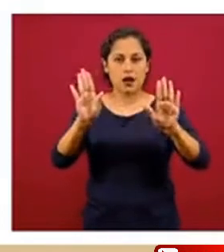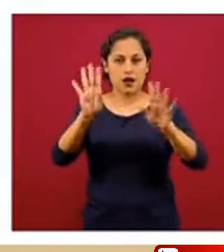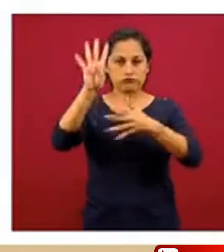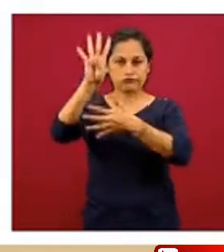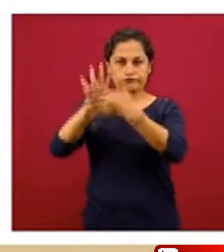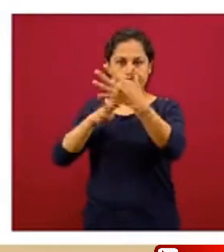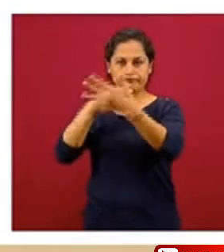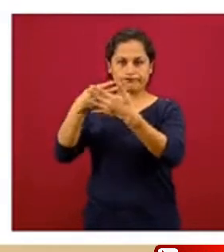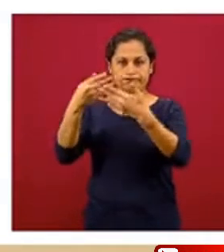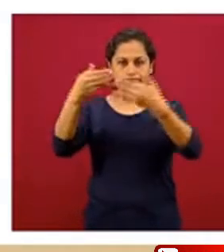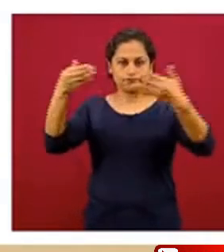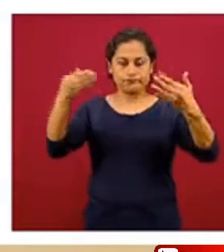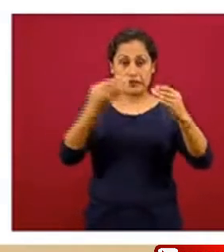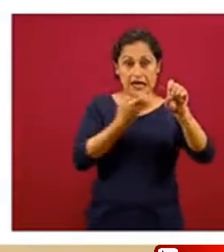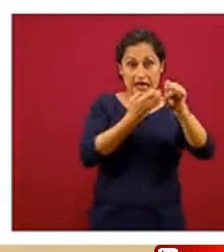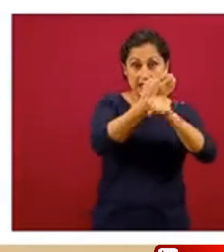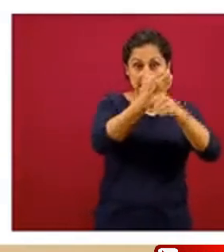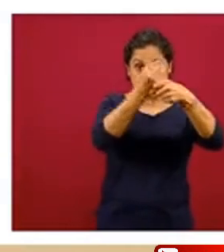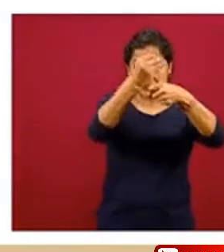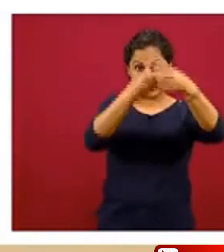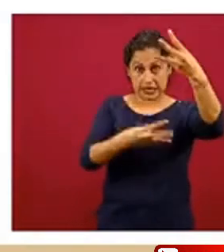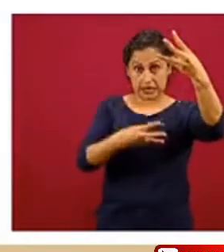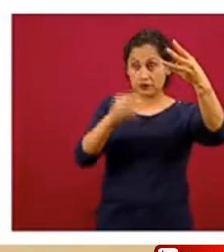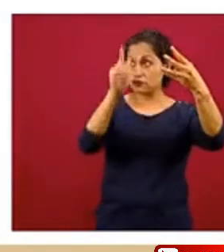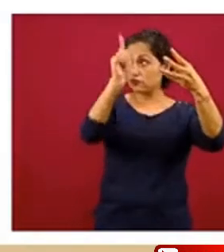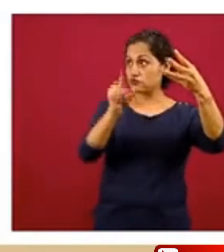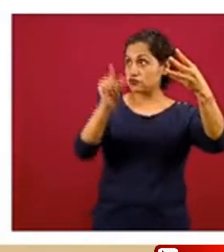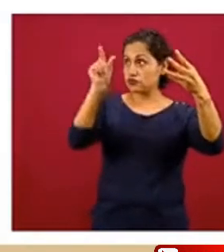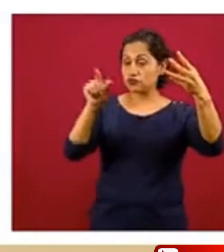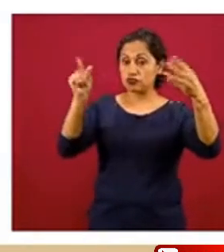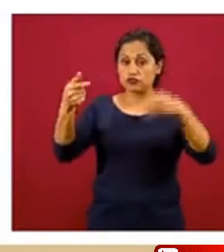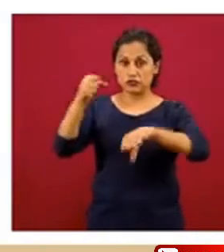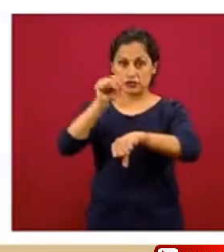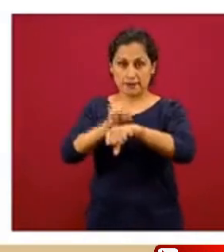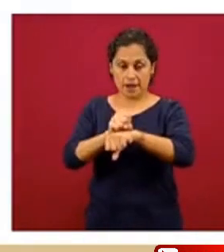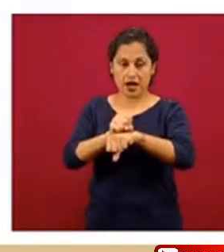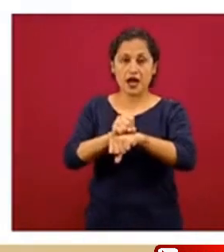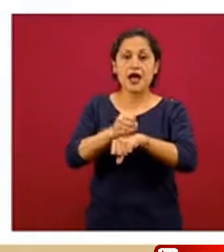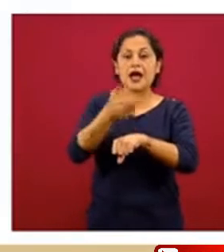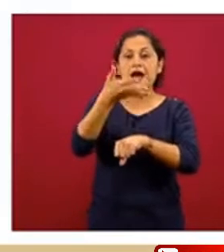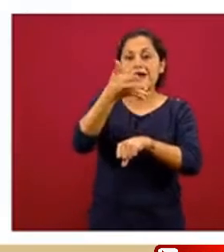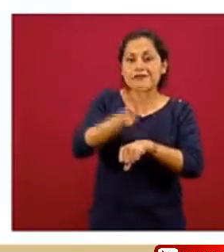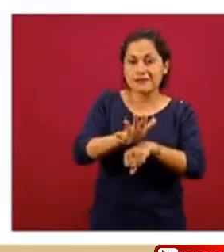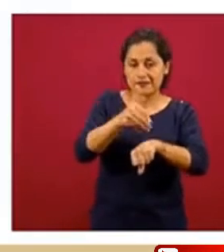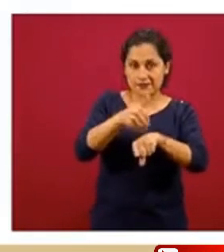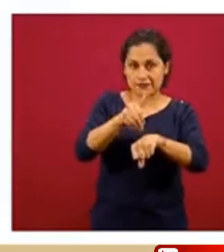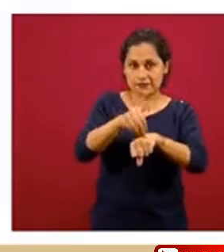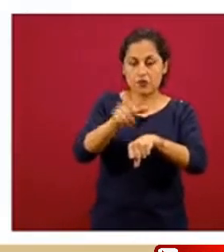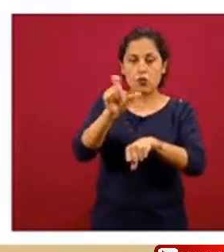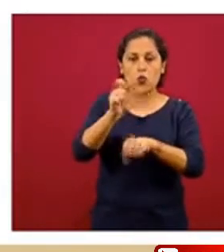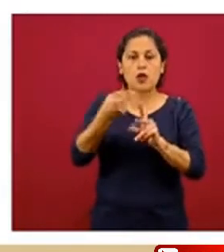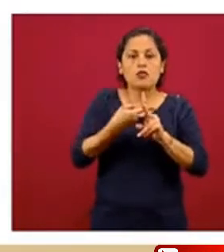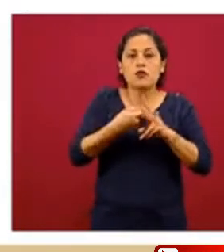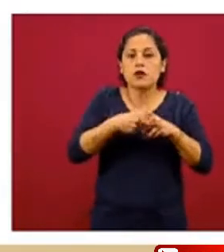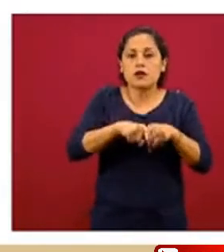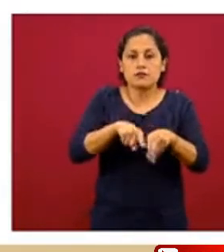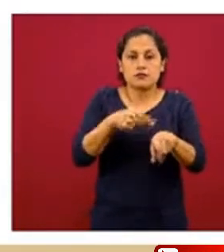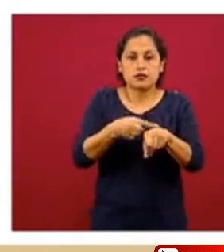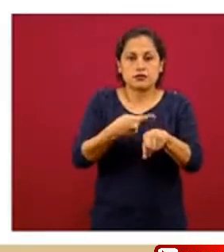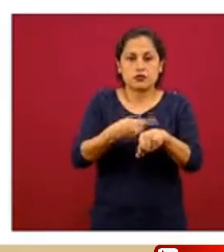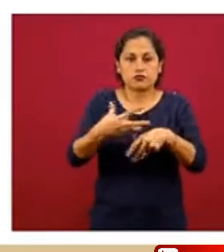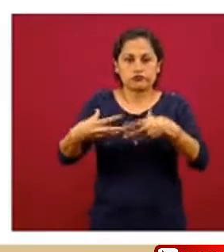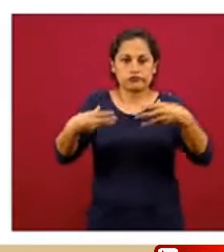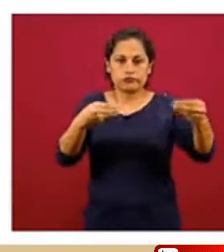integrada. Aquí estamos tomando desde la semana 10, que es cuando ocurrieron los primeros casos, y hasta la